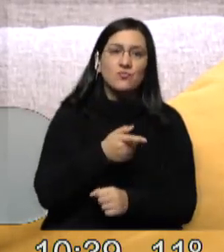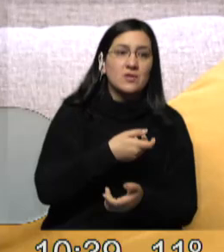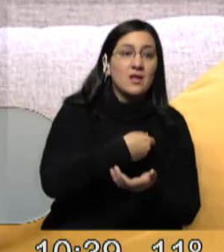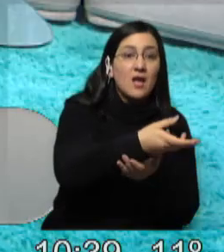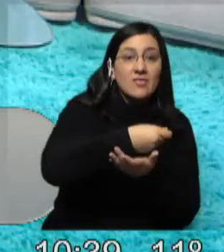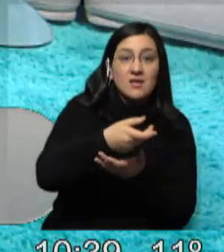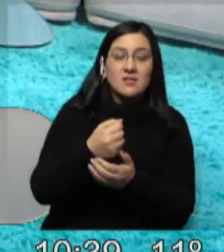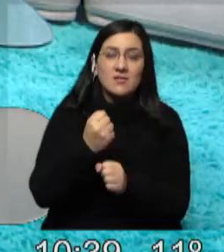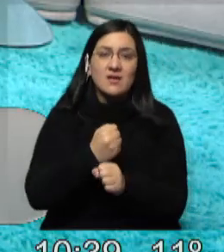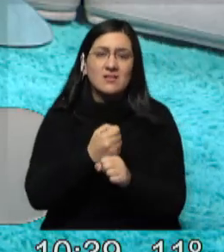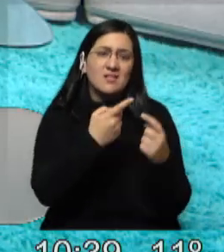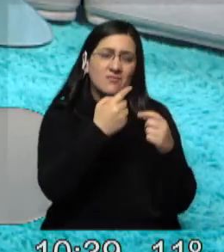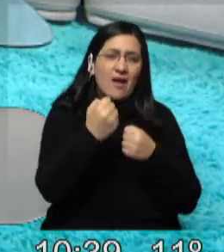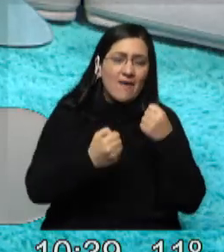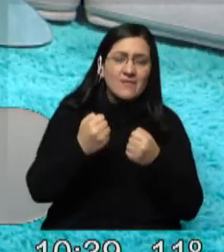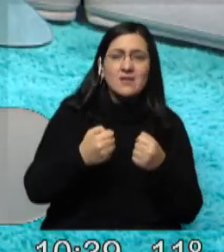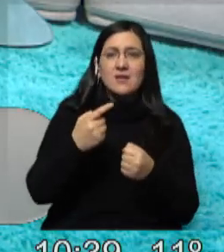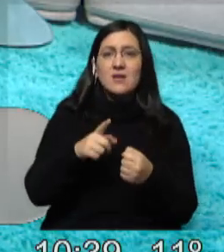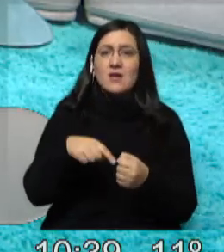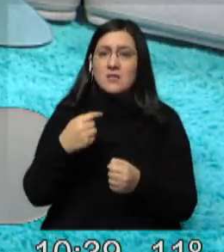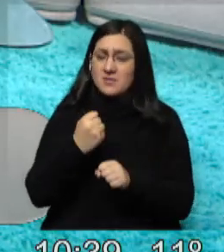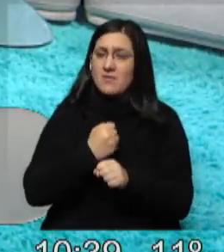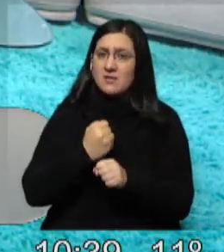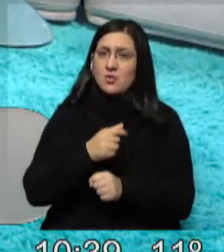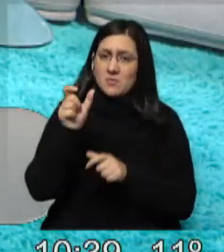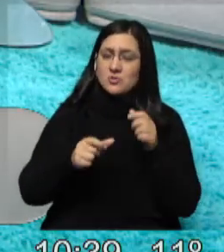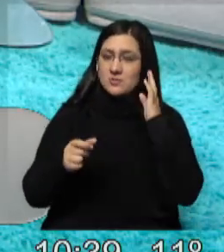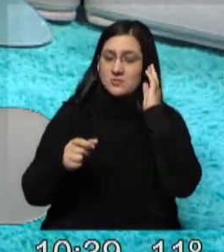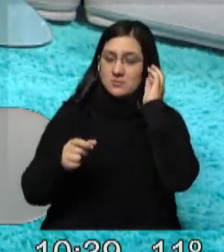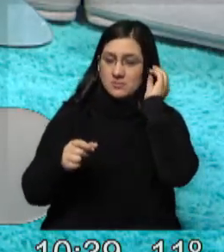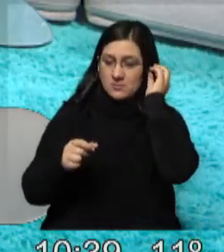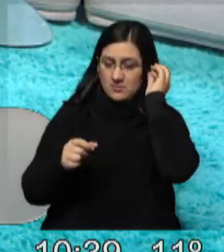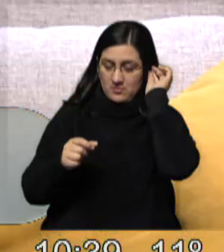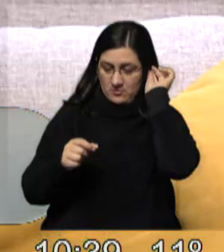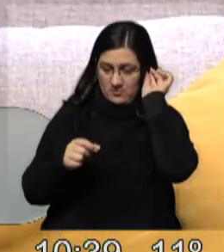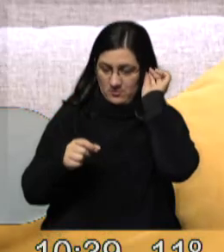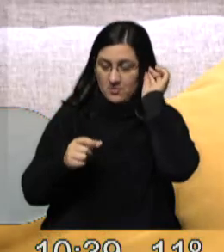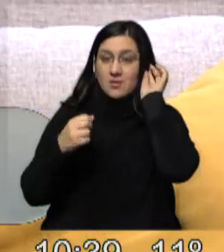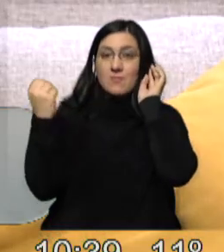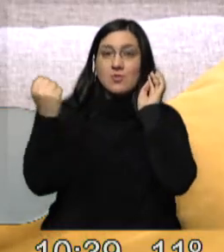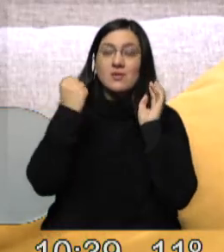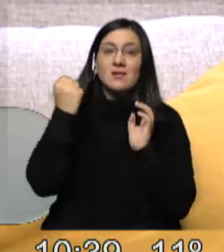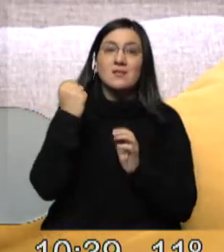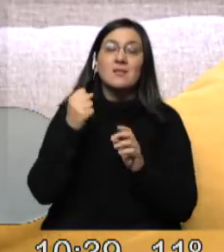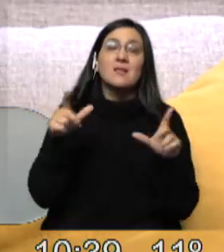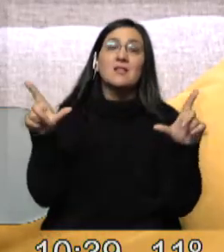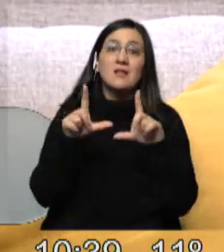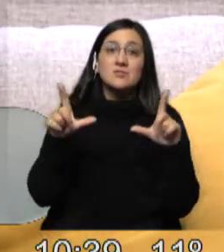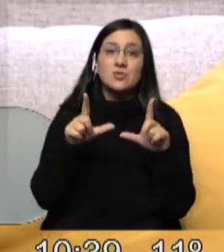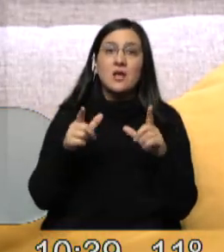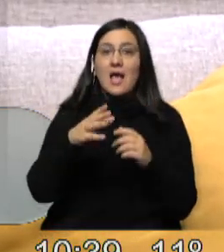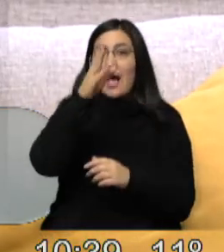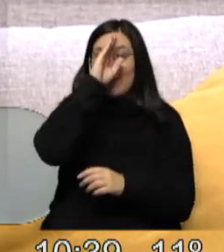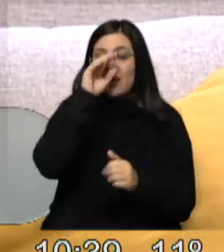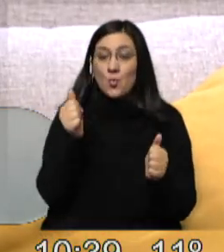en la ambasadora, hasta luego estar con gigantes de la televisión como Pergolini, como Tinelli, bueno, con Pablo también, el aprender